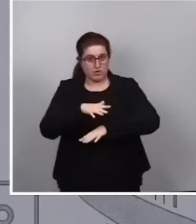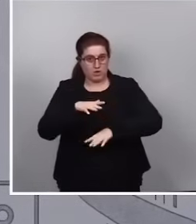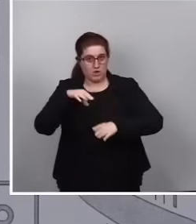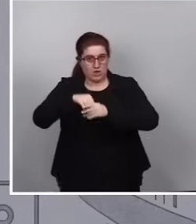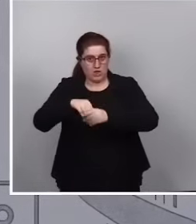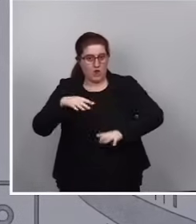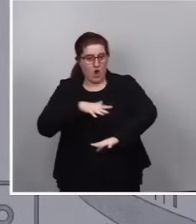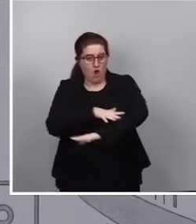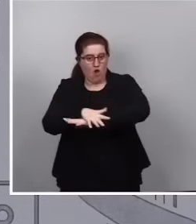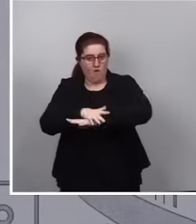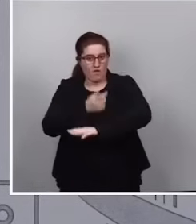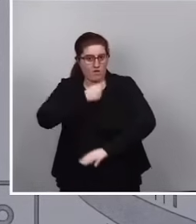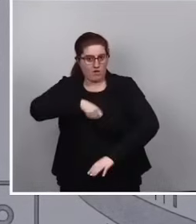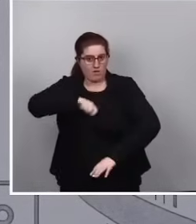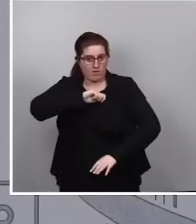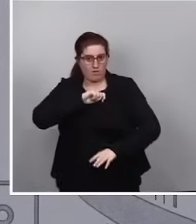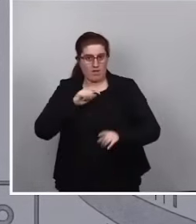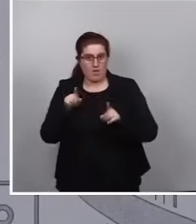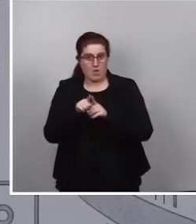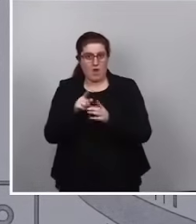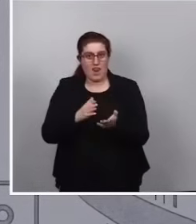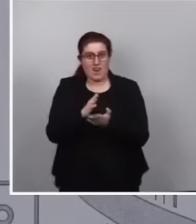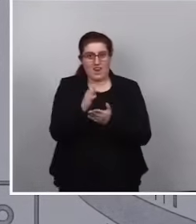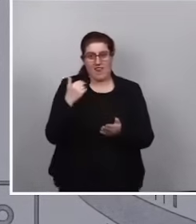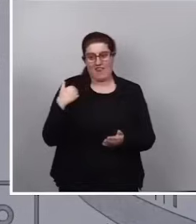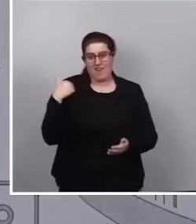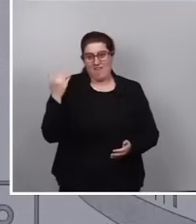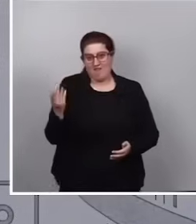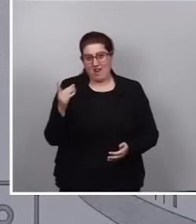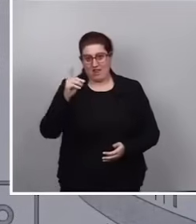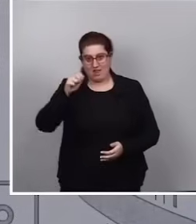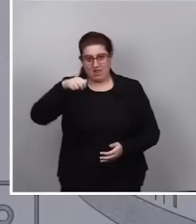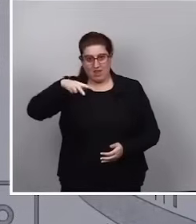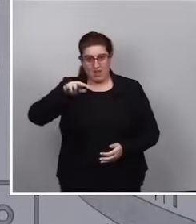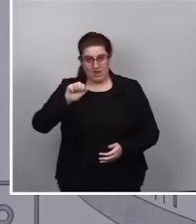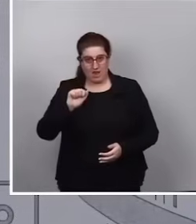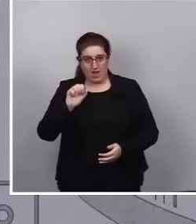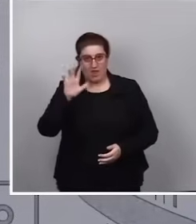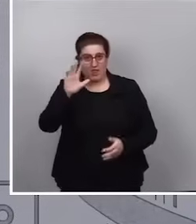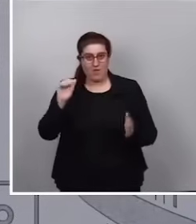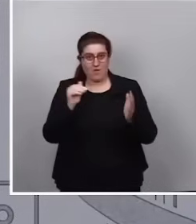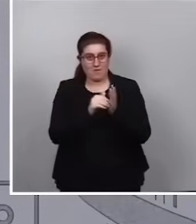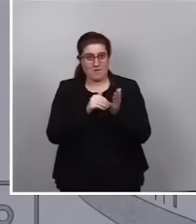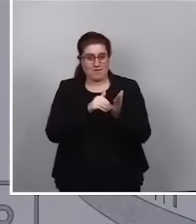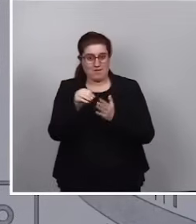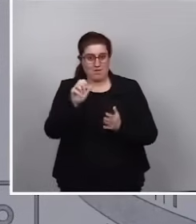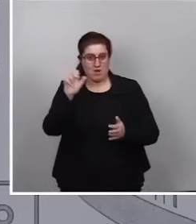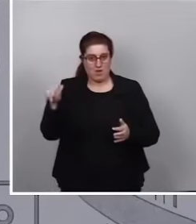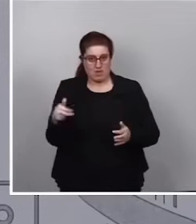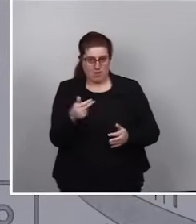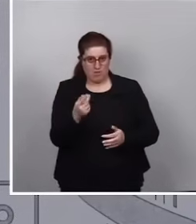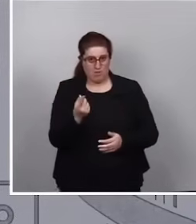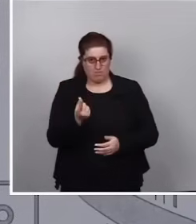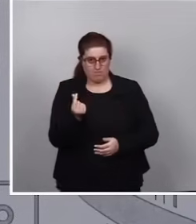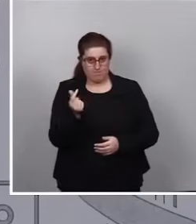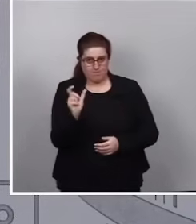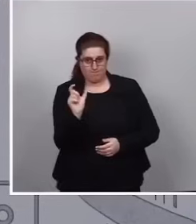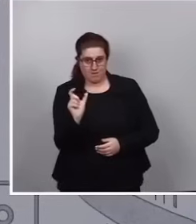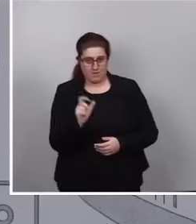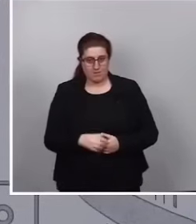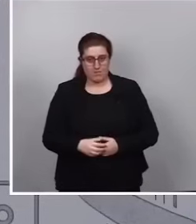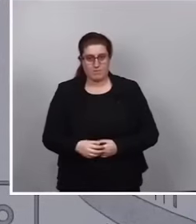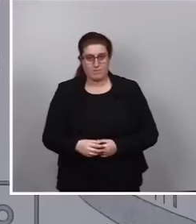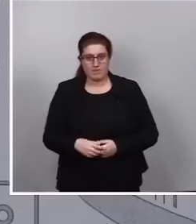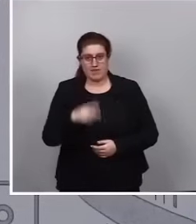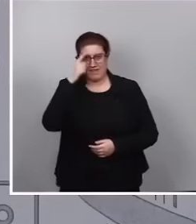creado la línea de avales Dana por valor de 5000 millones de euros una fórmula como